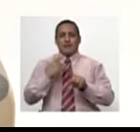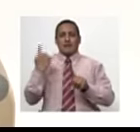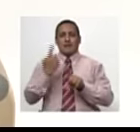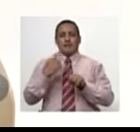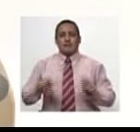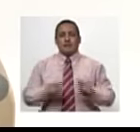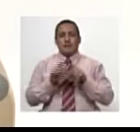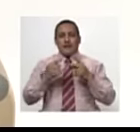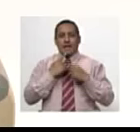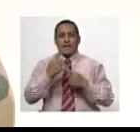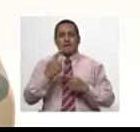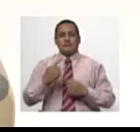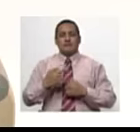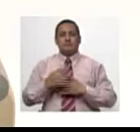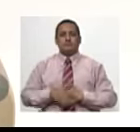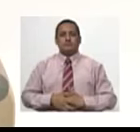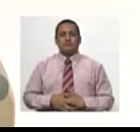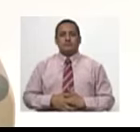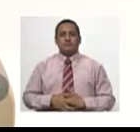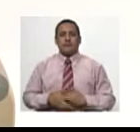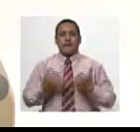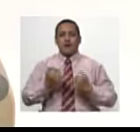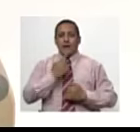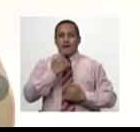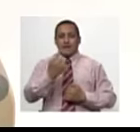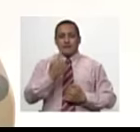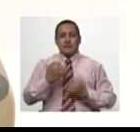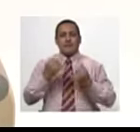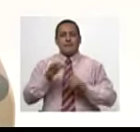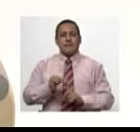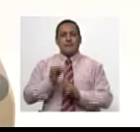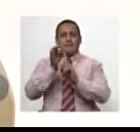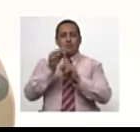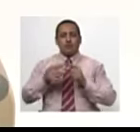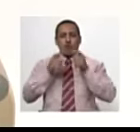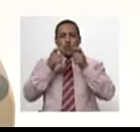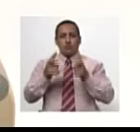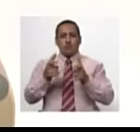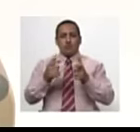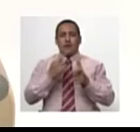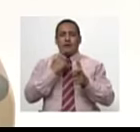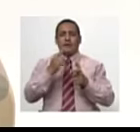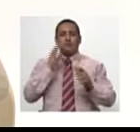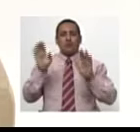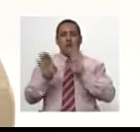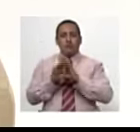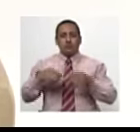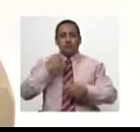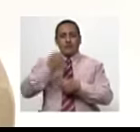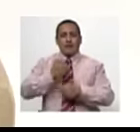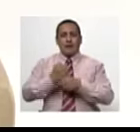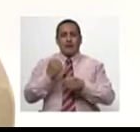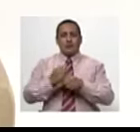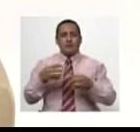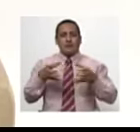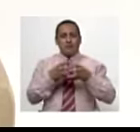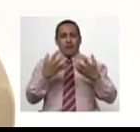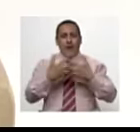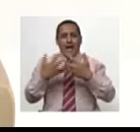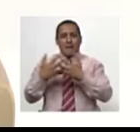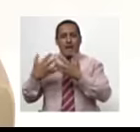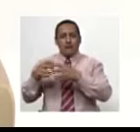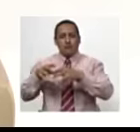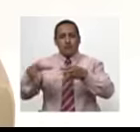Ya. Entonces, este principio de control, ¿no?, que es un eje vertebrador del